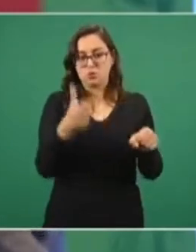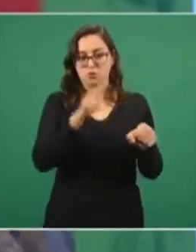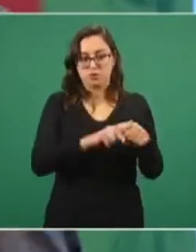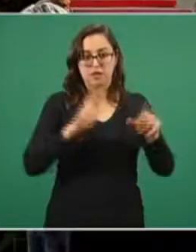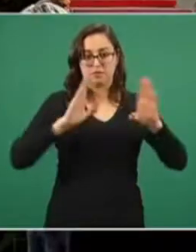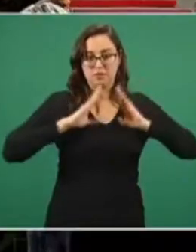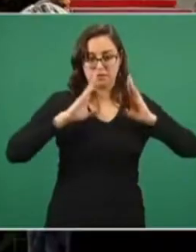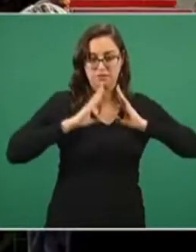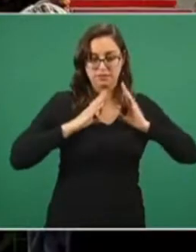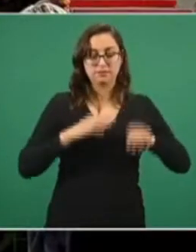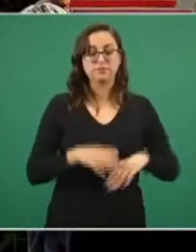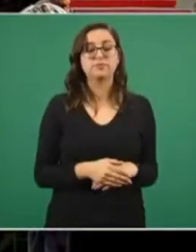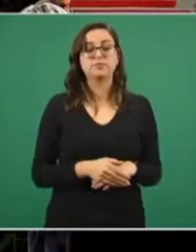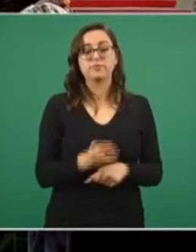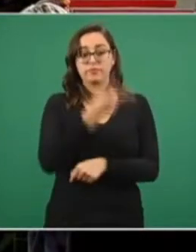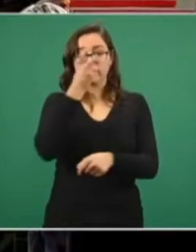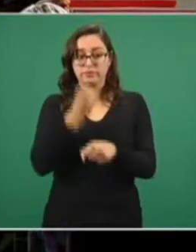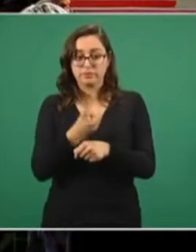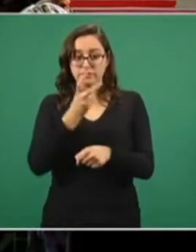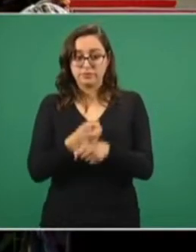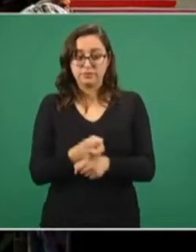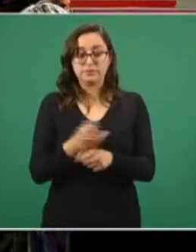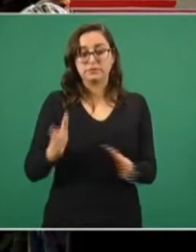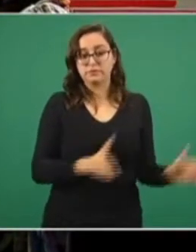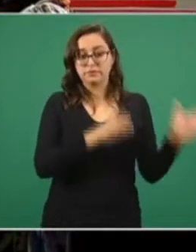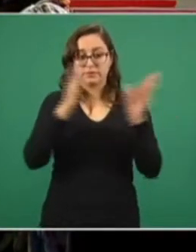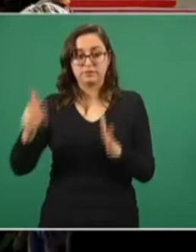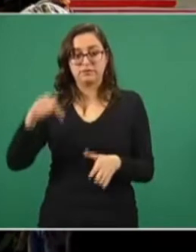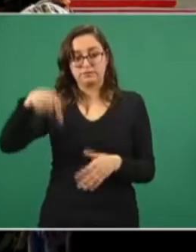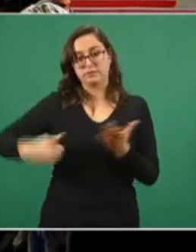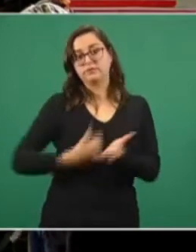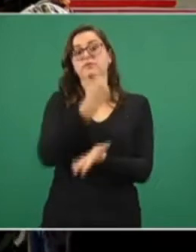militares. El segundo paquete es Ciudad de México,